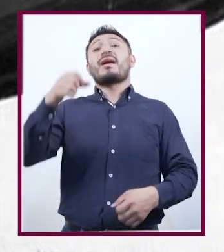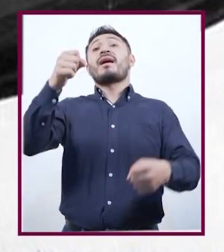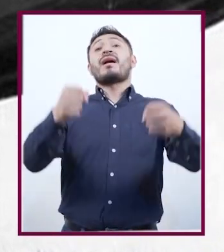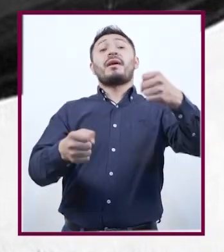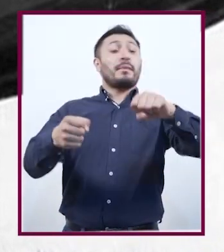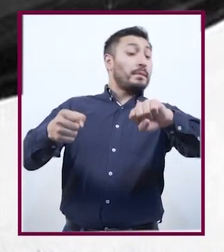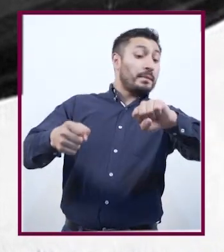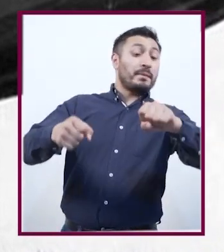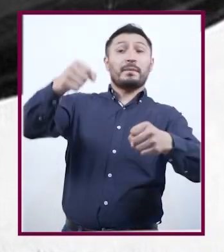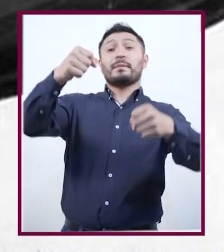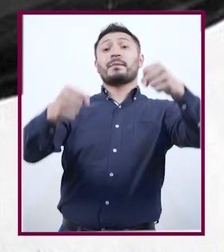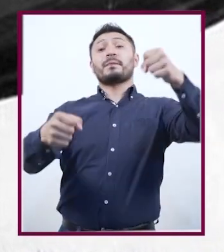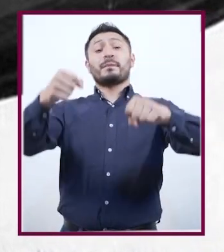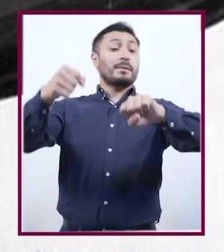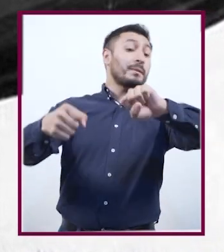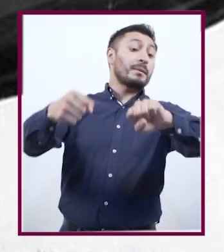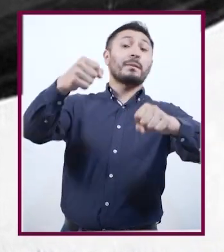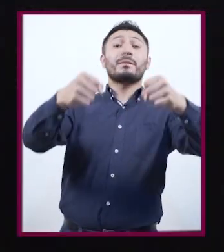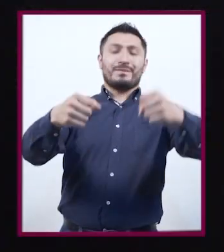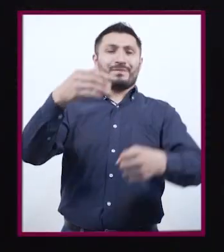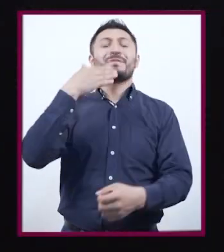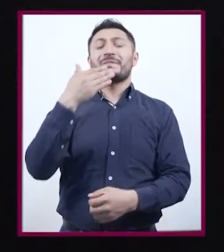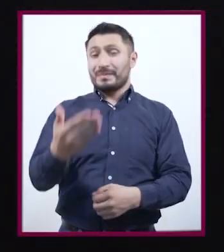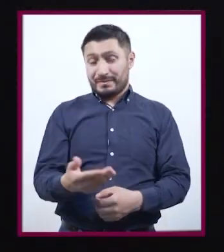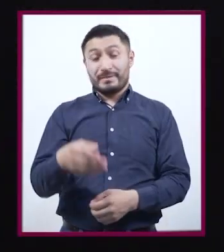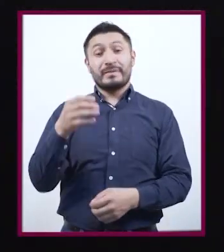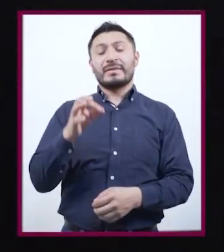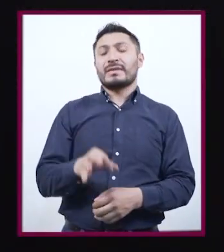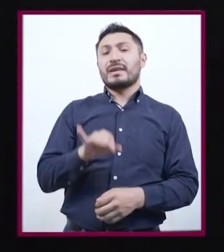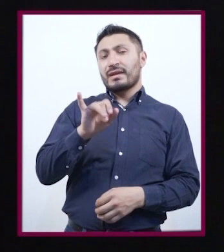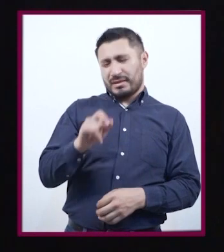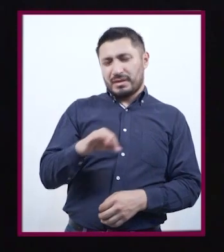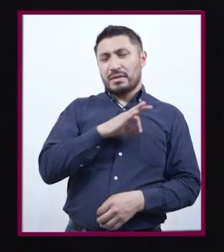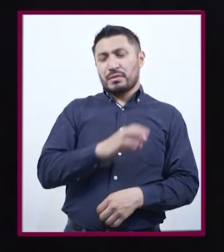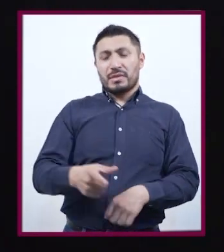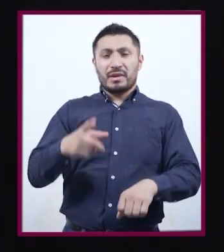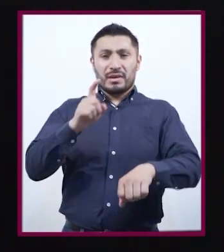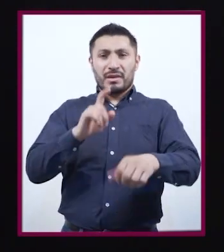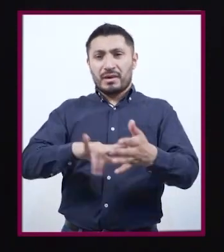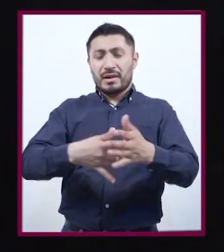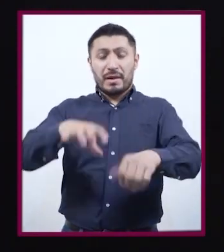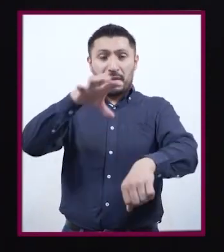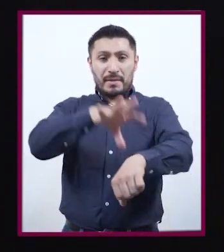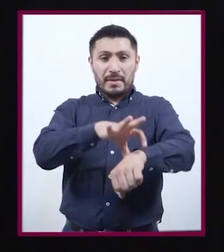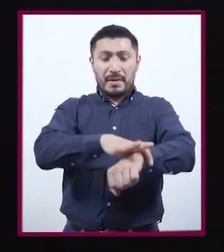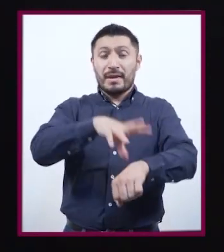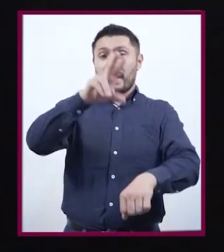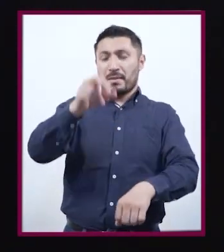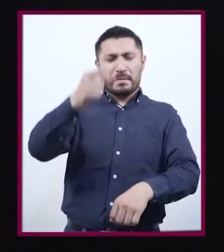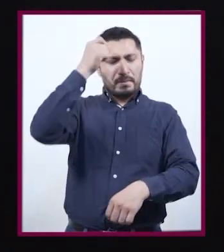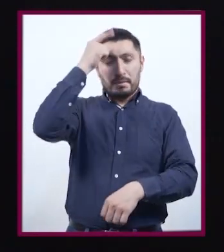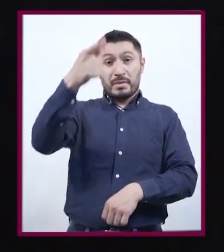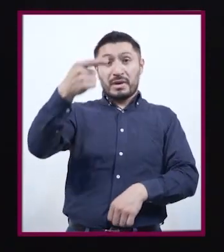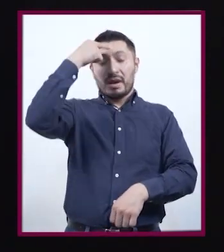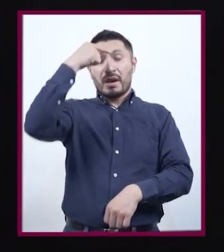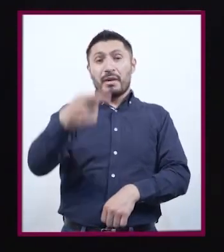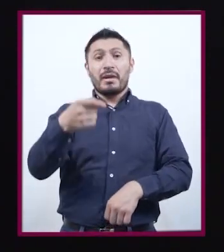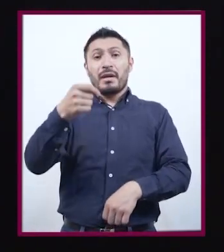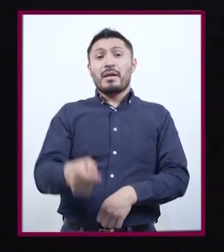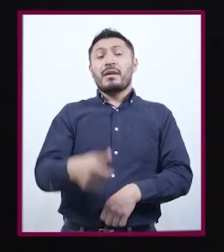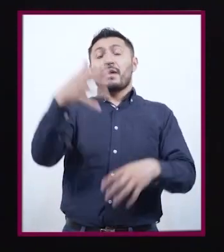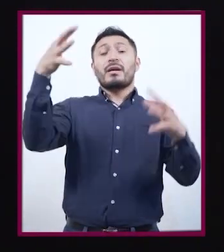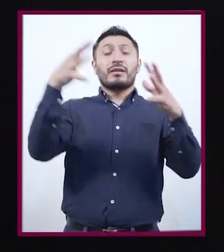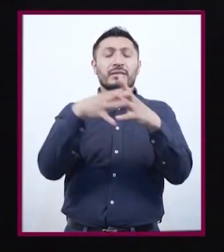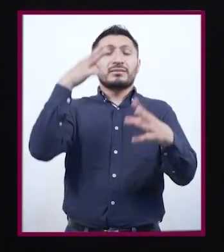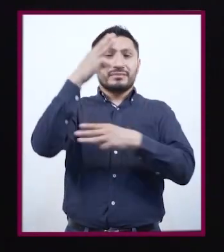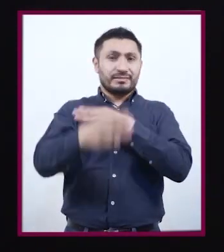brindó la libertad mientras piloteaba. Si bien es correcto que los relojes de pulsera no fueron inventados específicamente para la